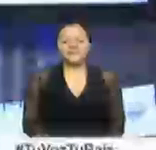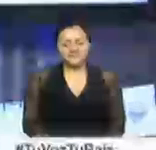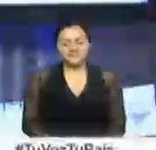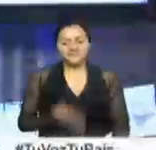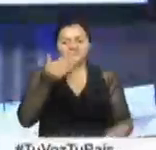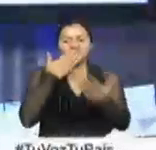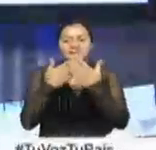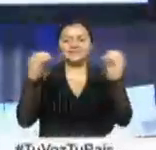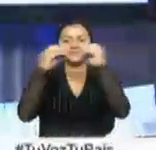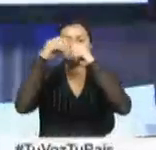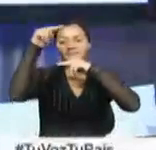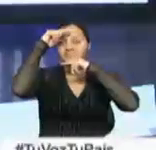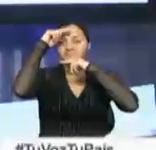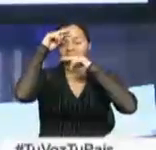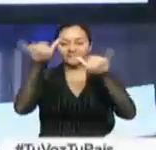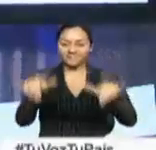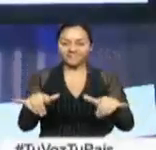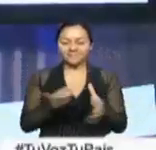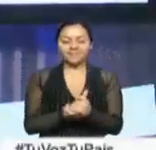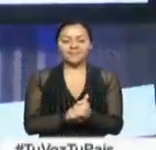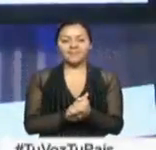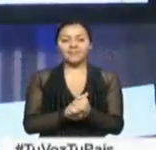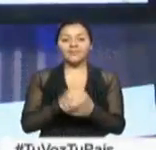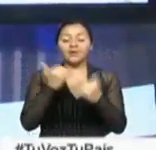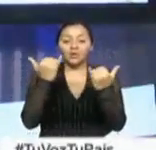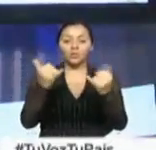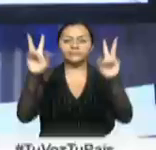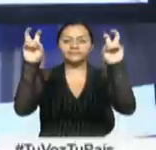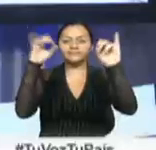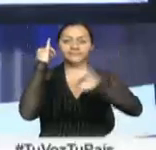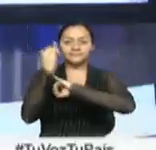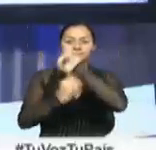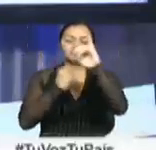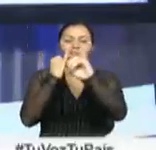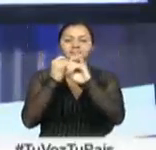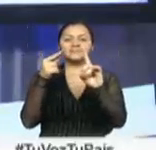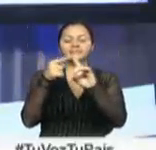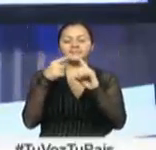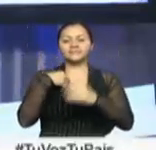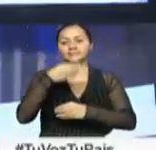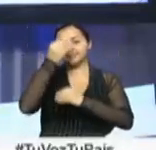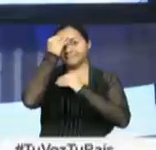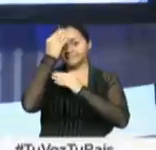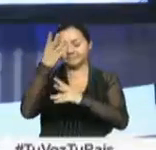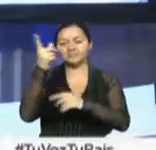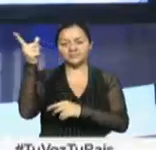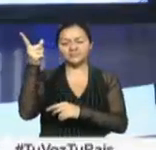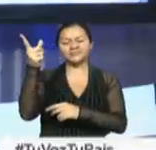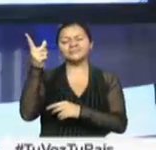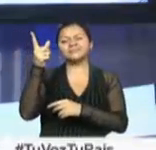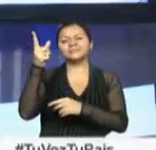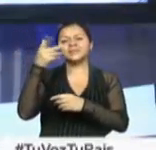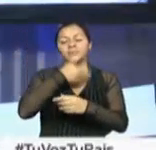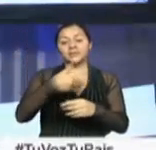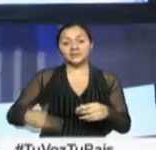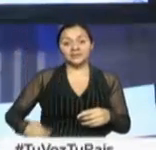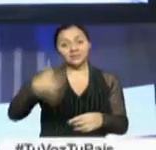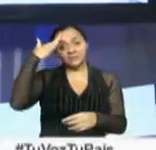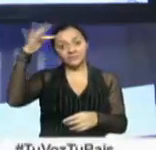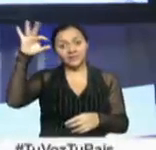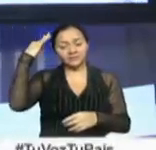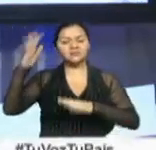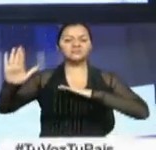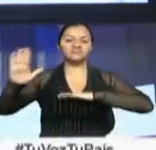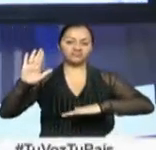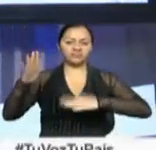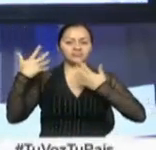Gracias por mantenerse en nuestra sintonía. Ahora en el ámbito internacional les contamos que el liberal Emmanuel Macron fue posesionado este domingo como